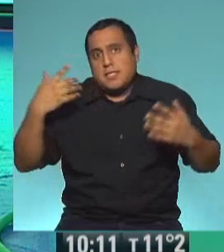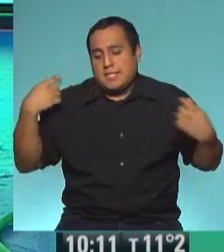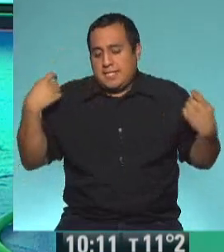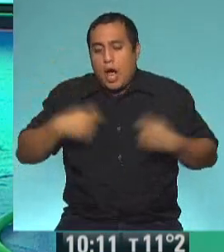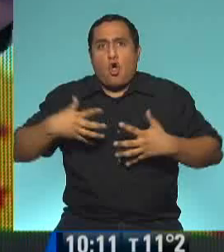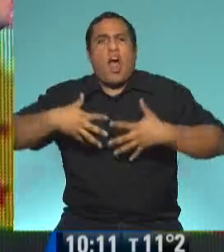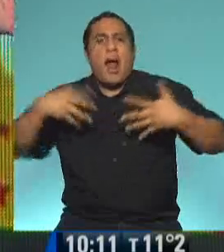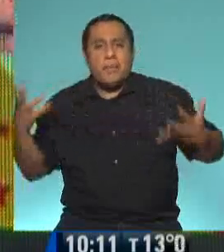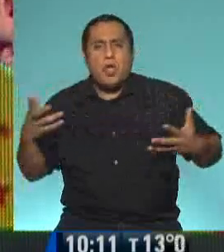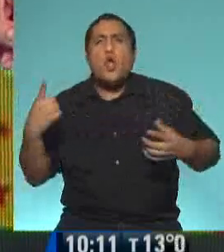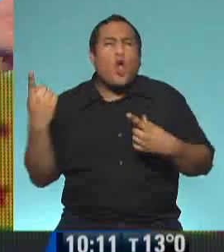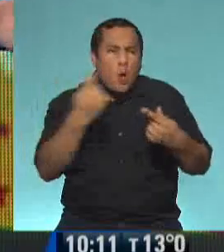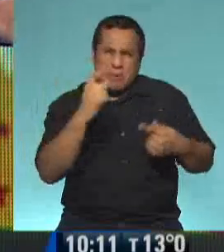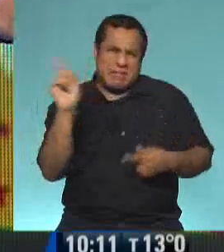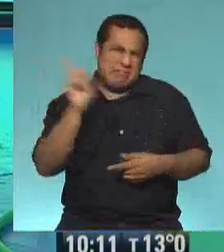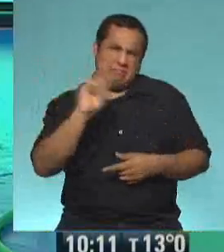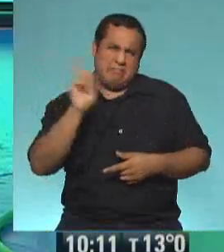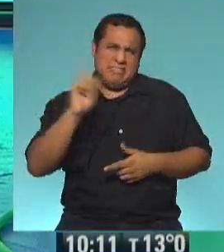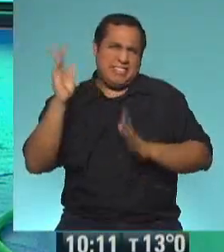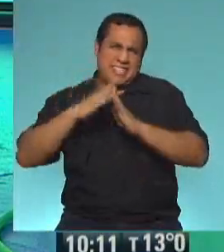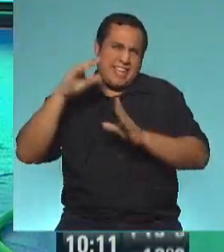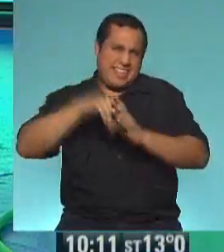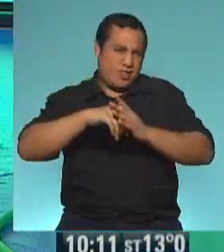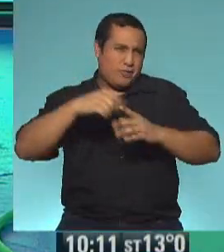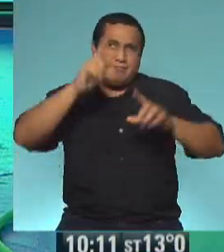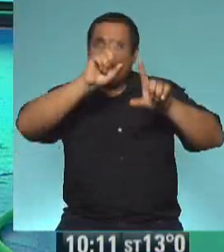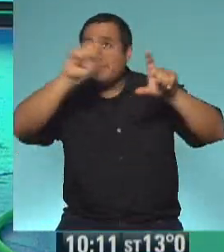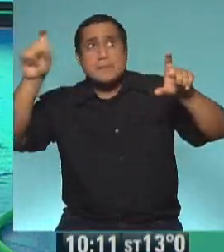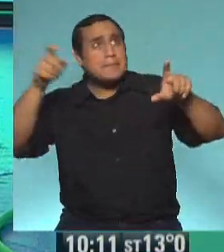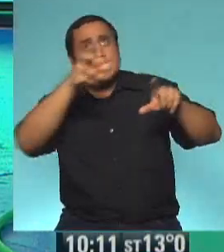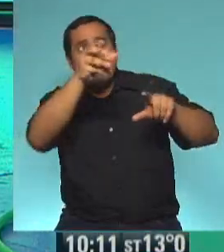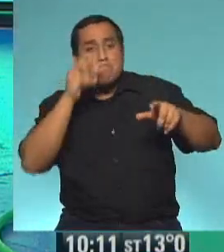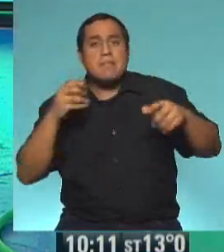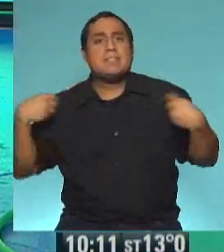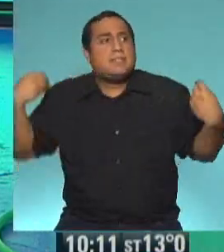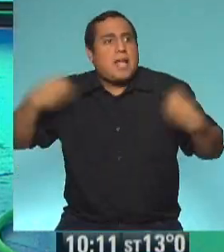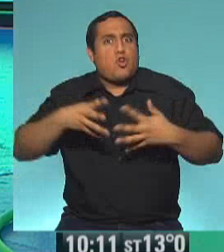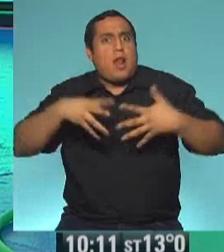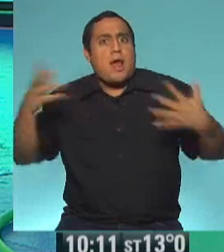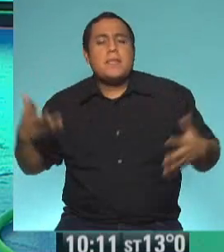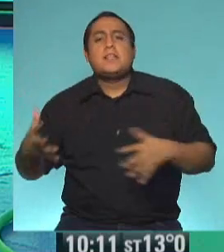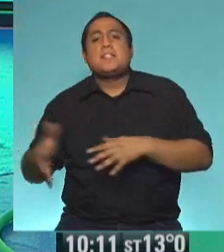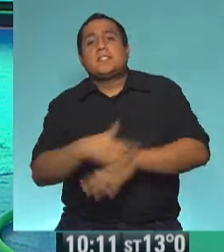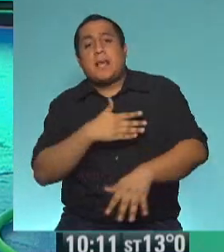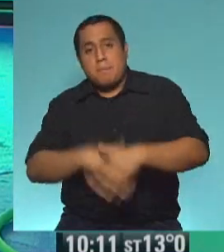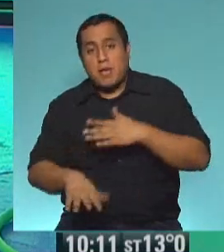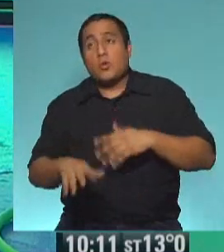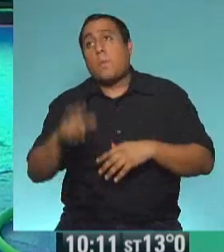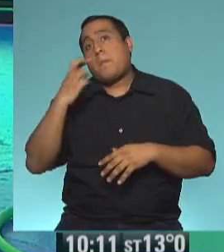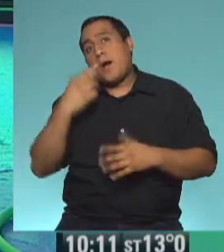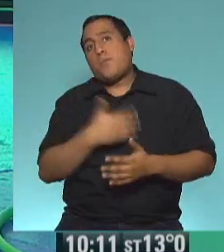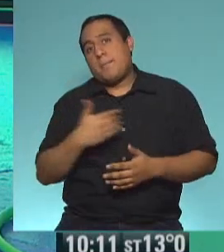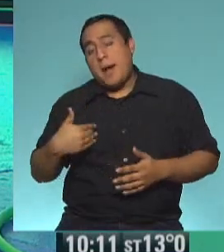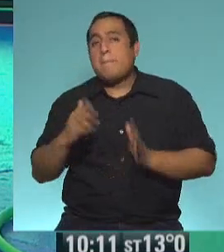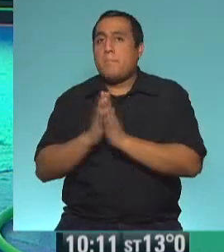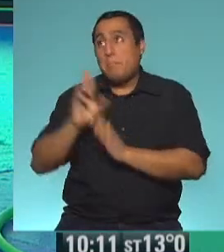Sí, bien, no hace falta que compren nada, ¿eh? No, no, lo que de hay lo en que casa. Hay en casa, agarramos de lo que hay en casa con permiso. Sí. Tenemos saco grande. Saco grande. Los zapatos o de papá o mamá que sí